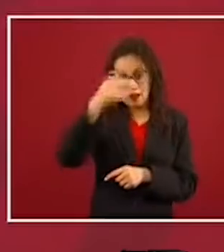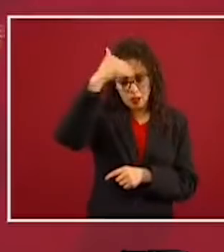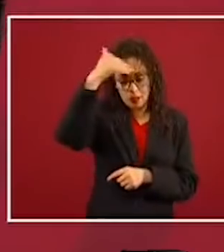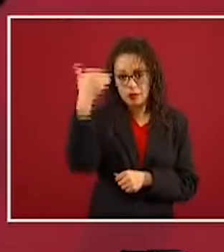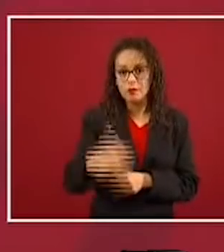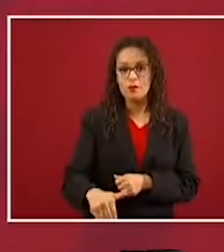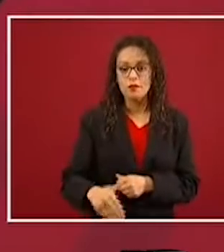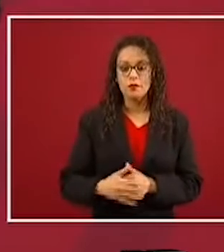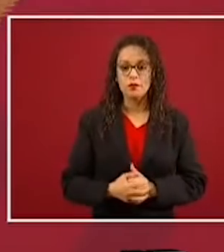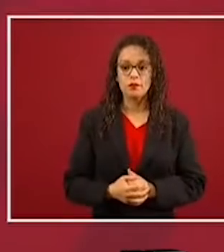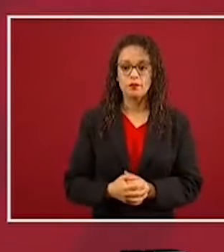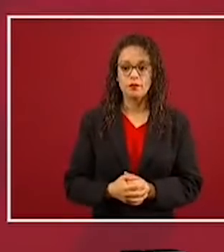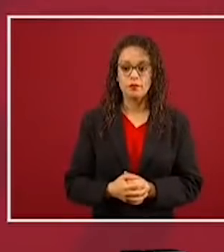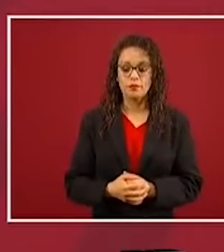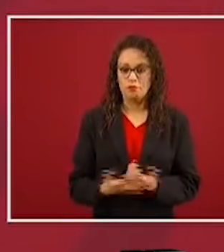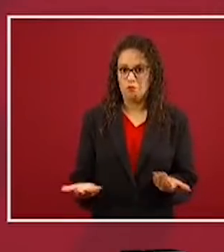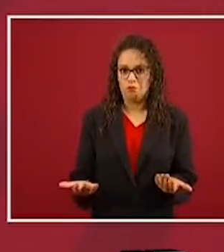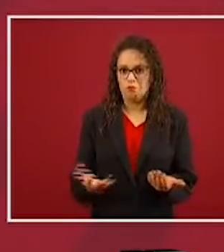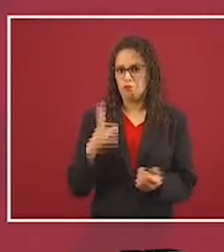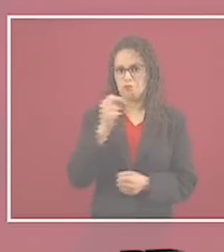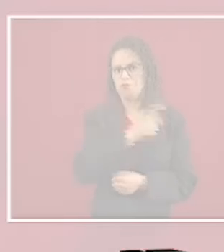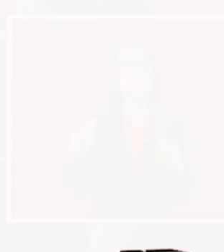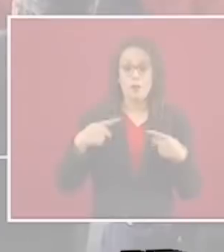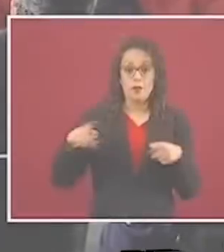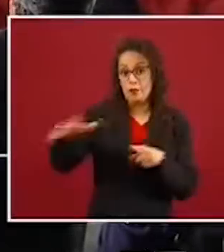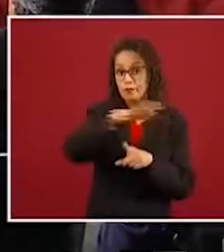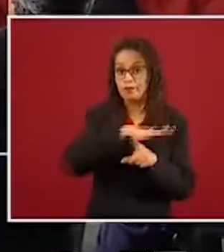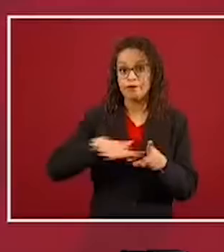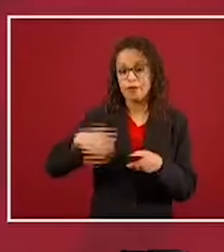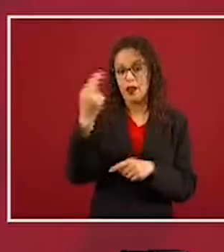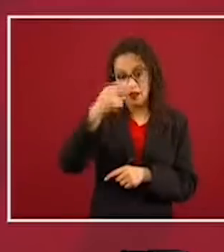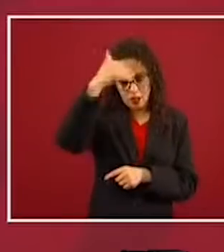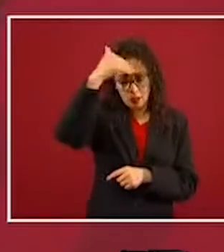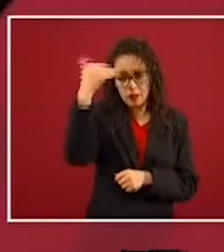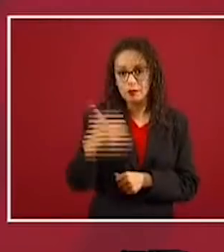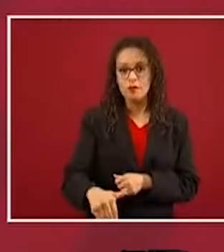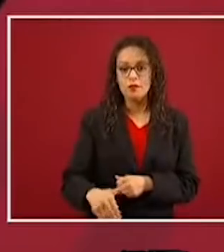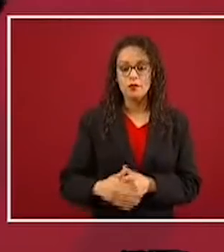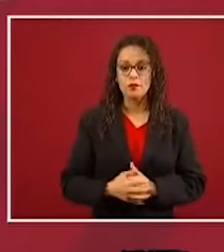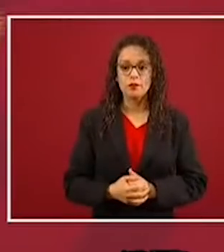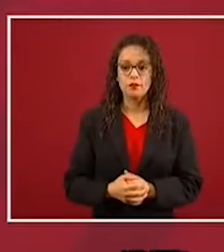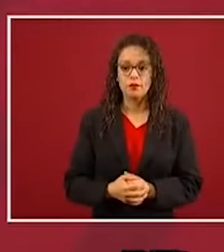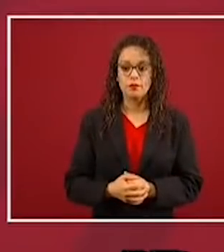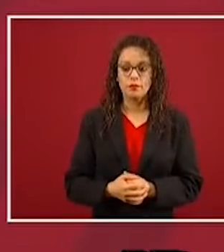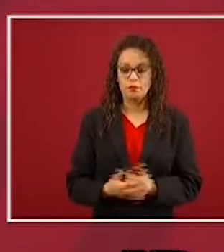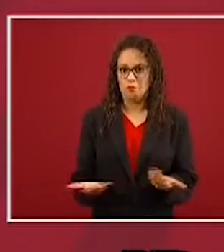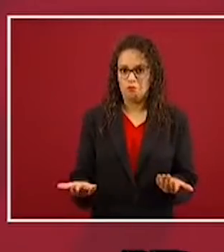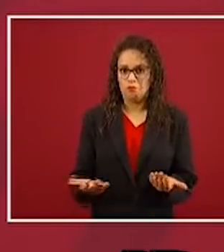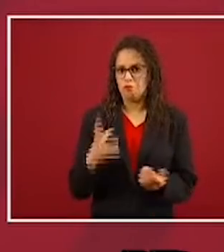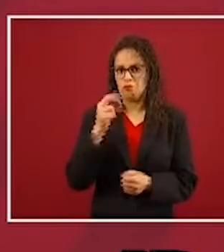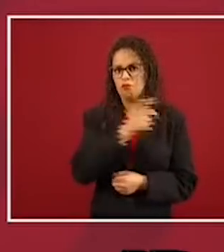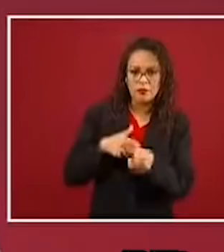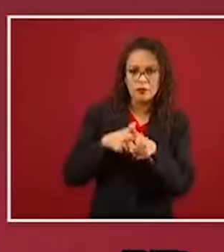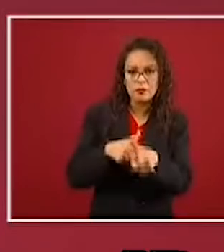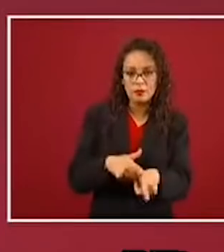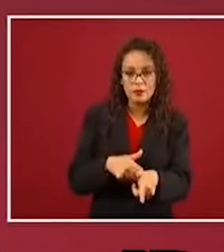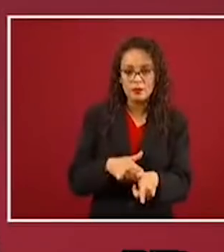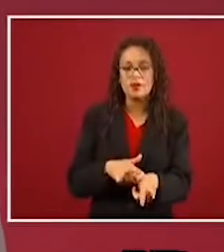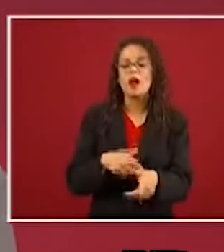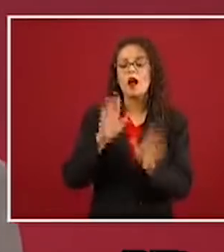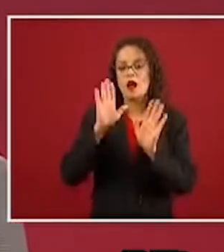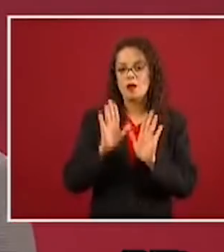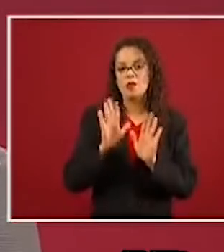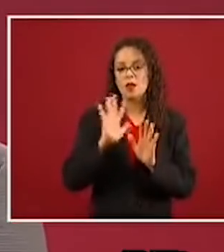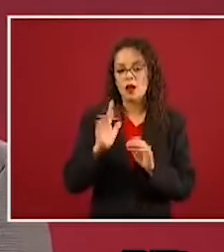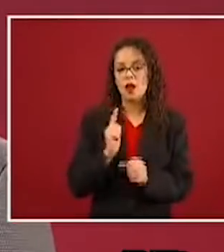y no tenemos por qué estar ocultando esas cosas. Ante la tremenda arrastrada que le da el presidente Andrés Manuel a Carlos Loret